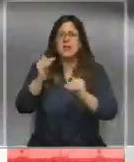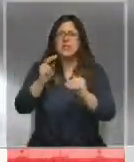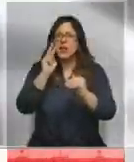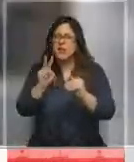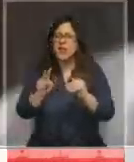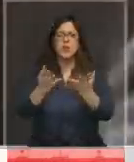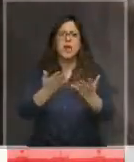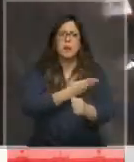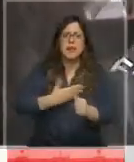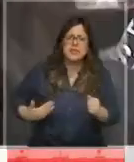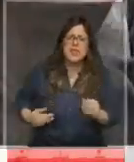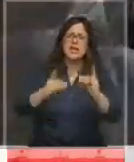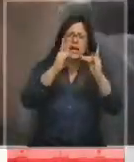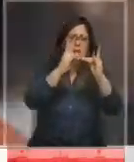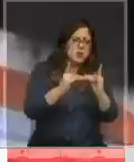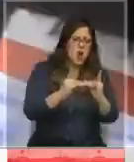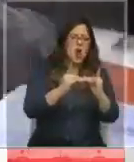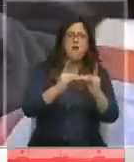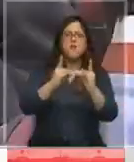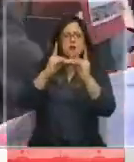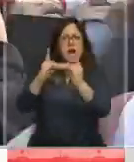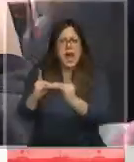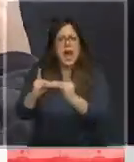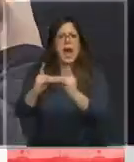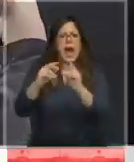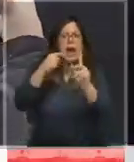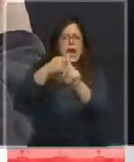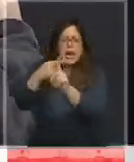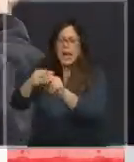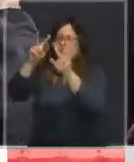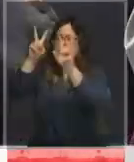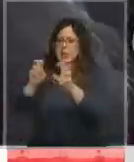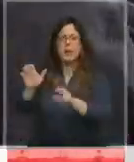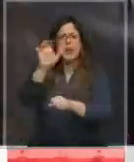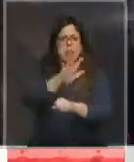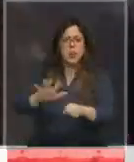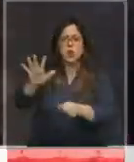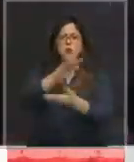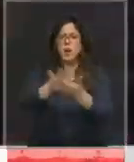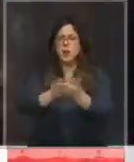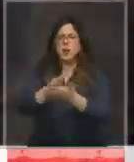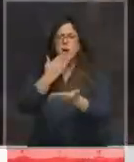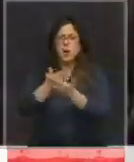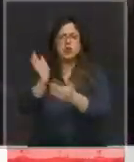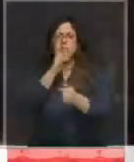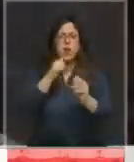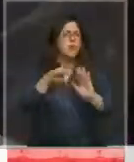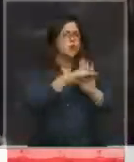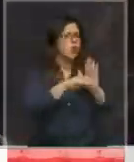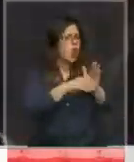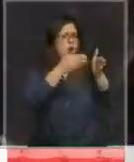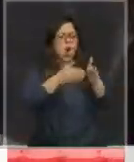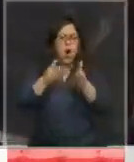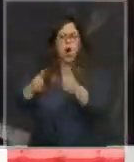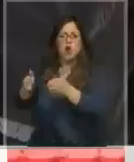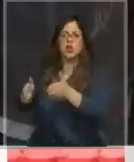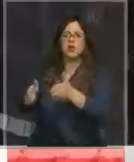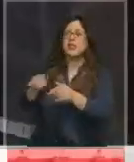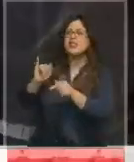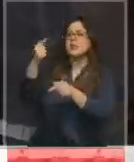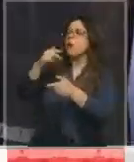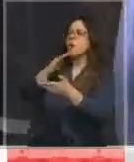Europa, cuando son temas como donde no hay posibilidad de establecer un protocolo o un orden.